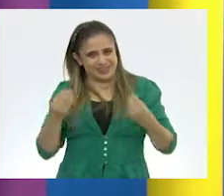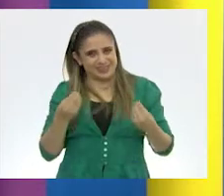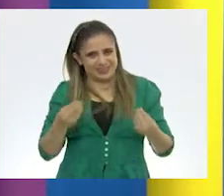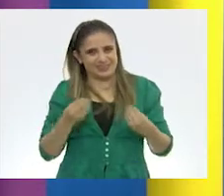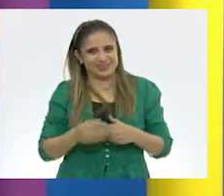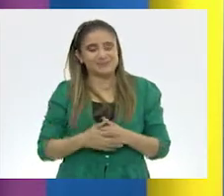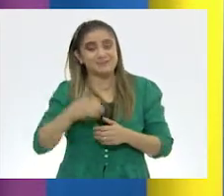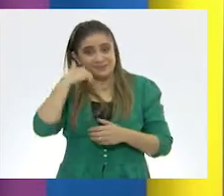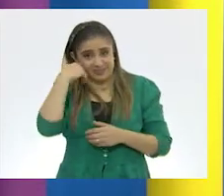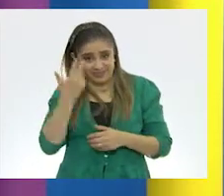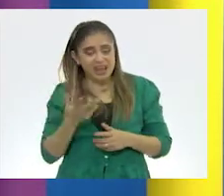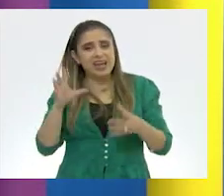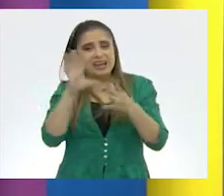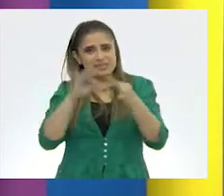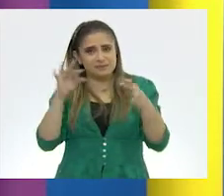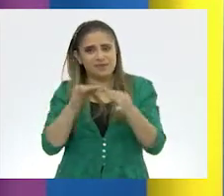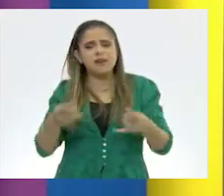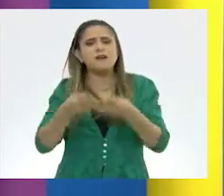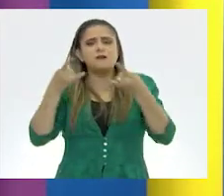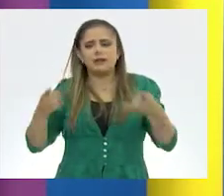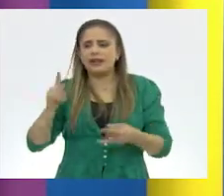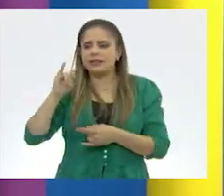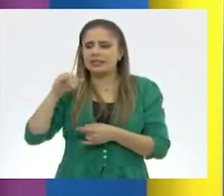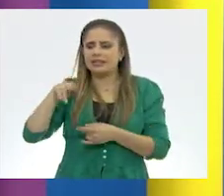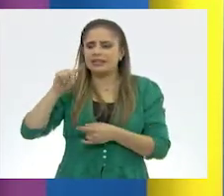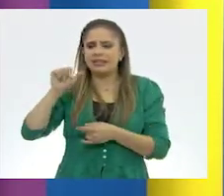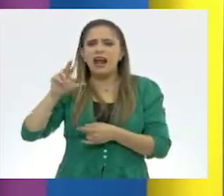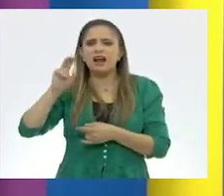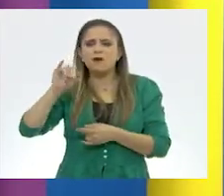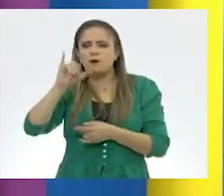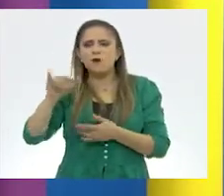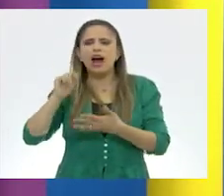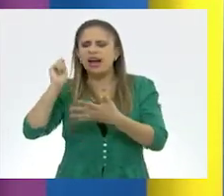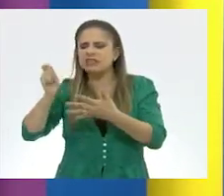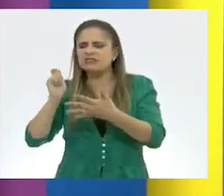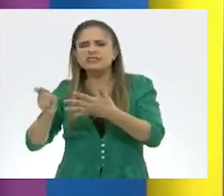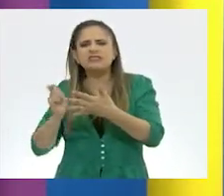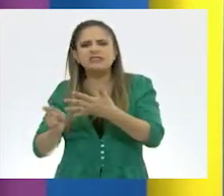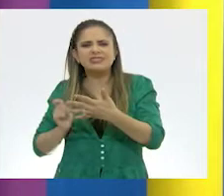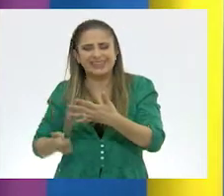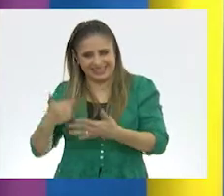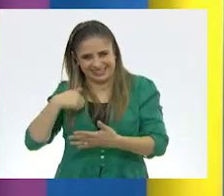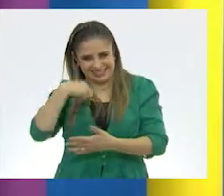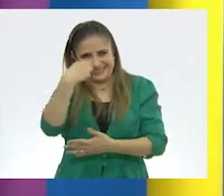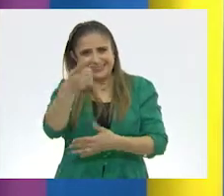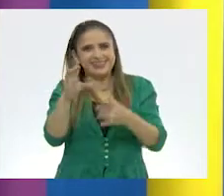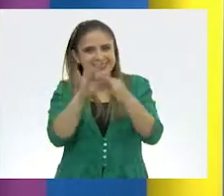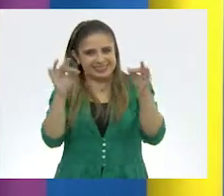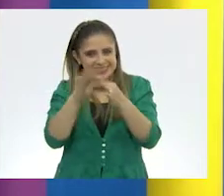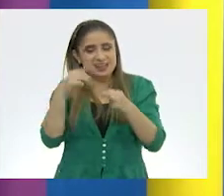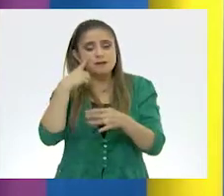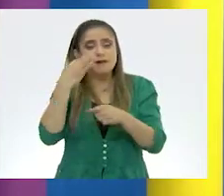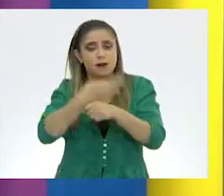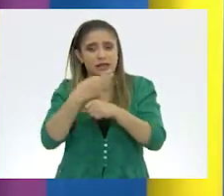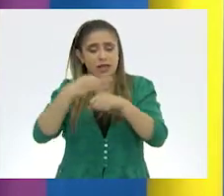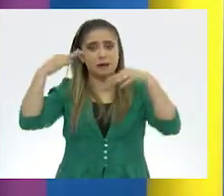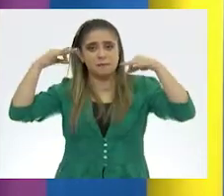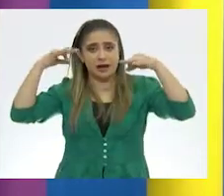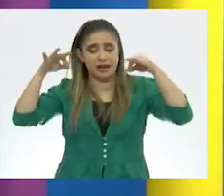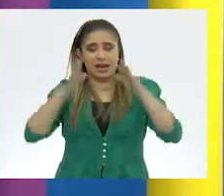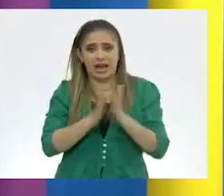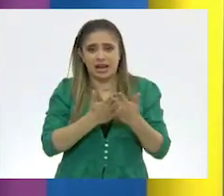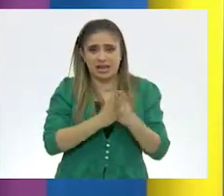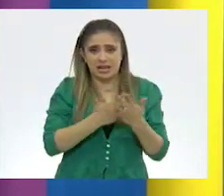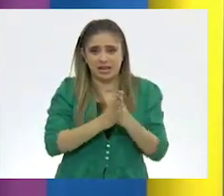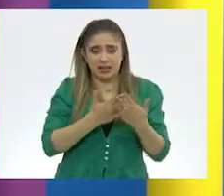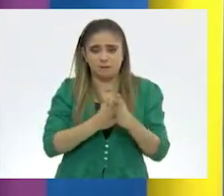hacemos un breve análisis del cuento Tinta Roja? Para lo cual, te pido que vayamos a la página 61 de tu libro de